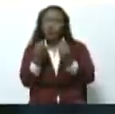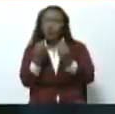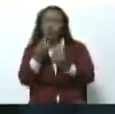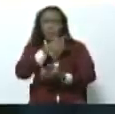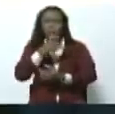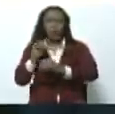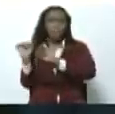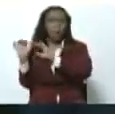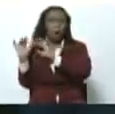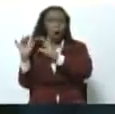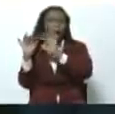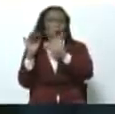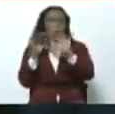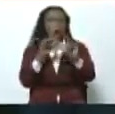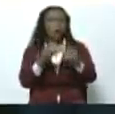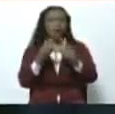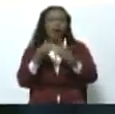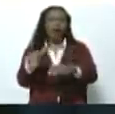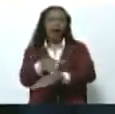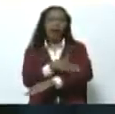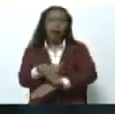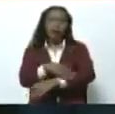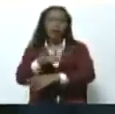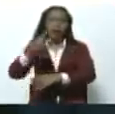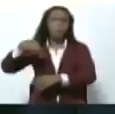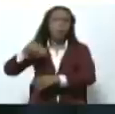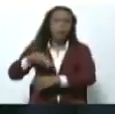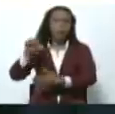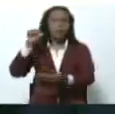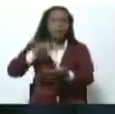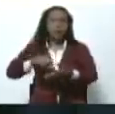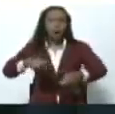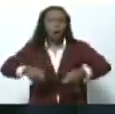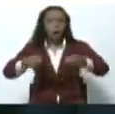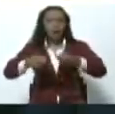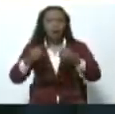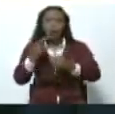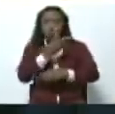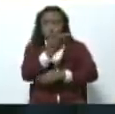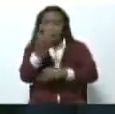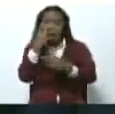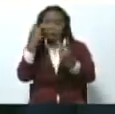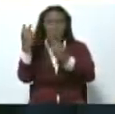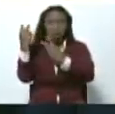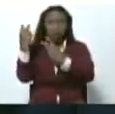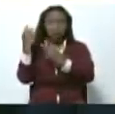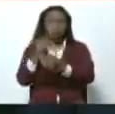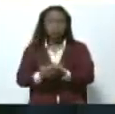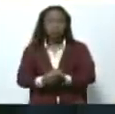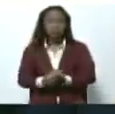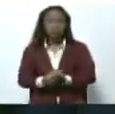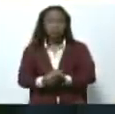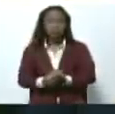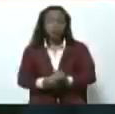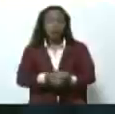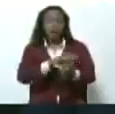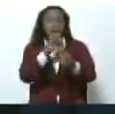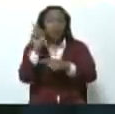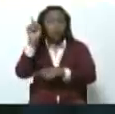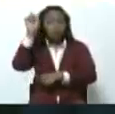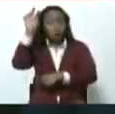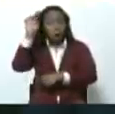gente en los bulevares, en las plazas, en los centros comerciales. Ustedes lo vieron, ¿verdad? Y eso es todos los